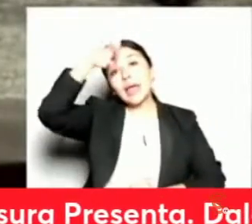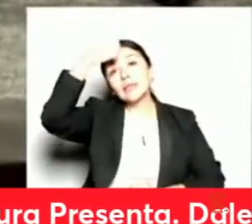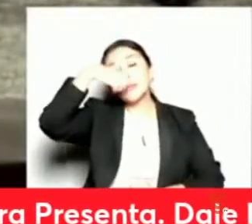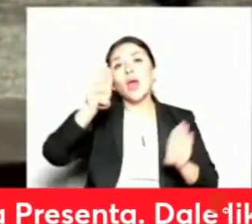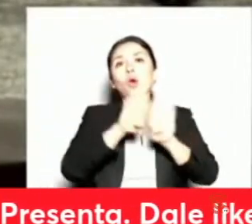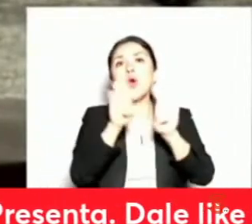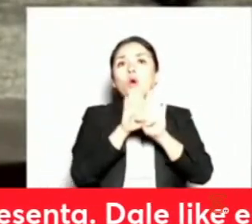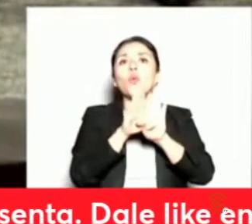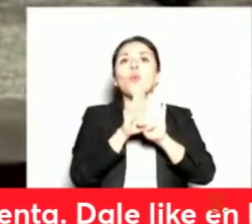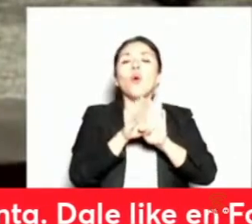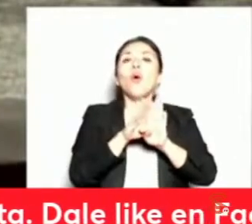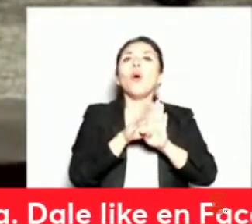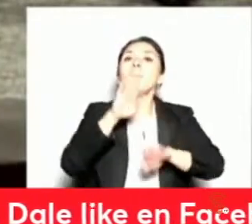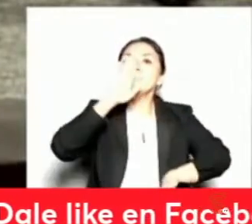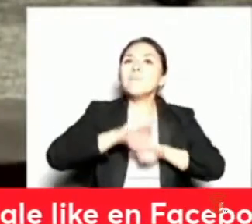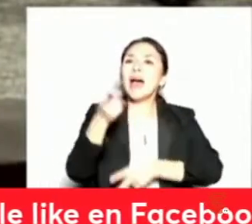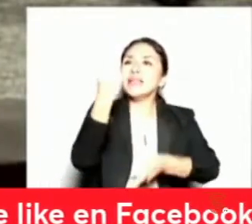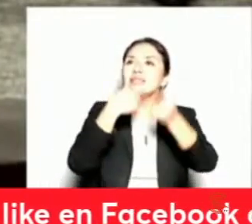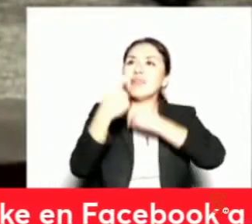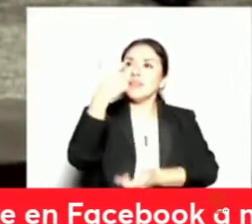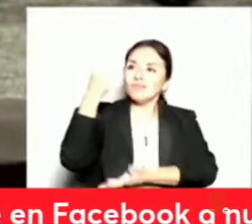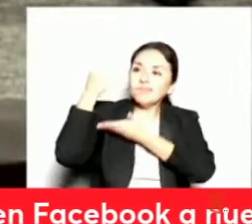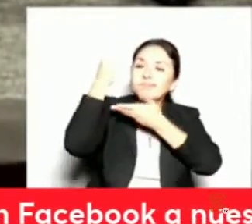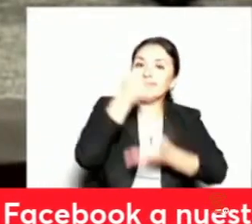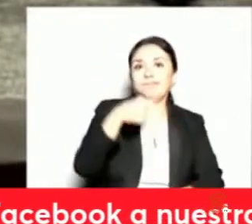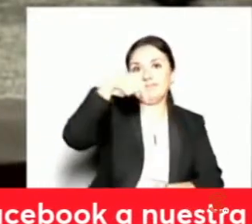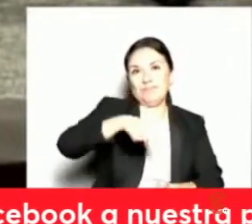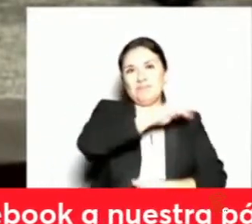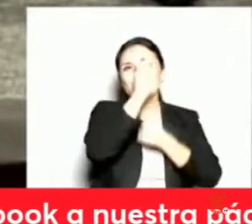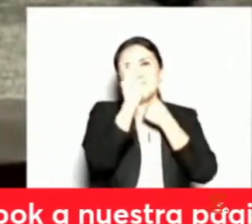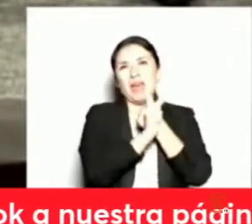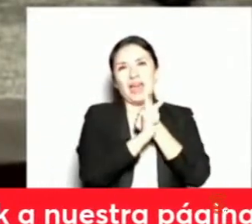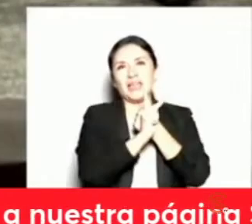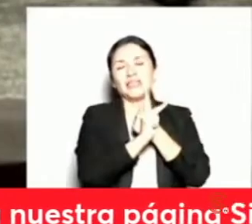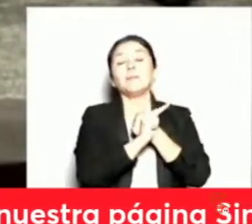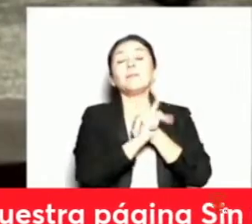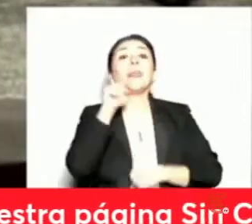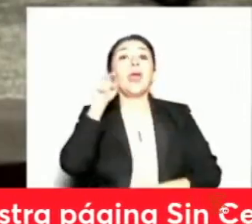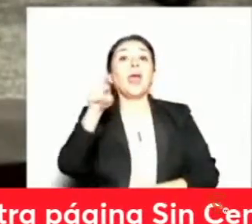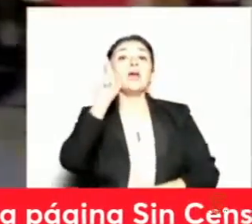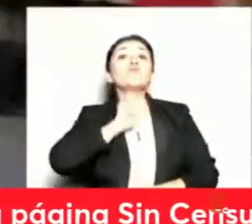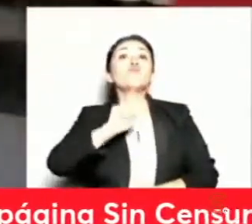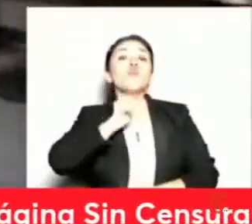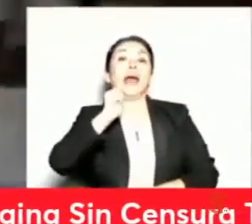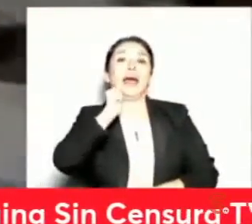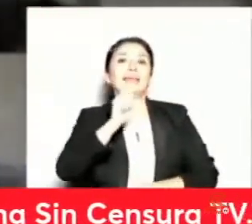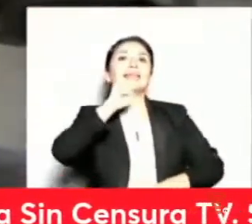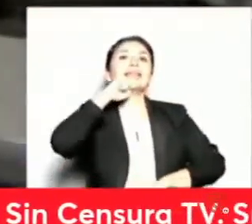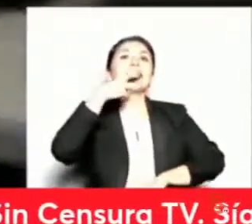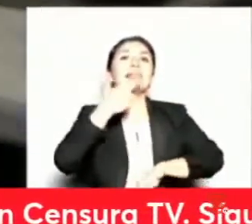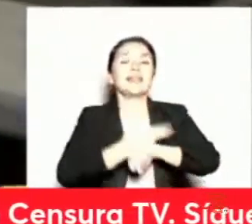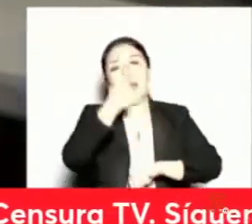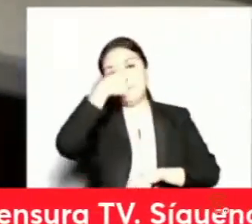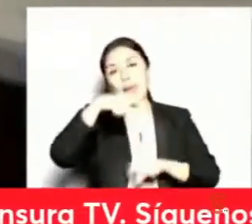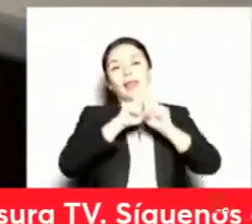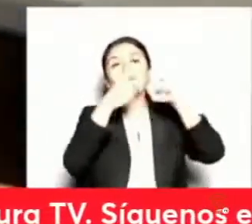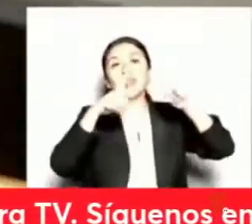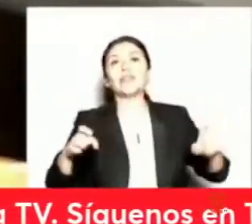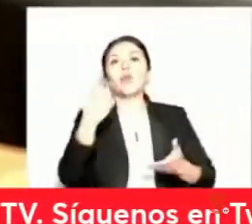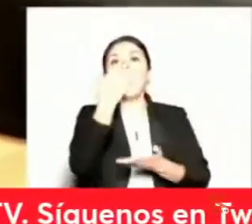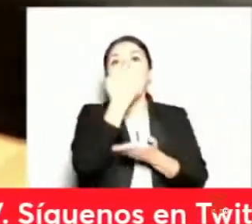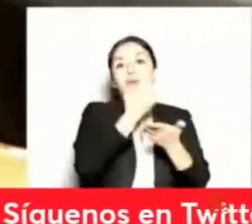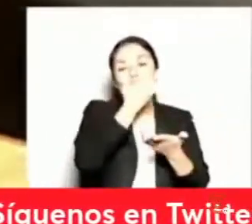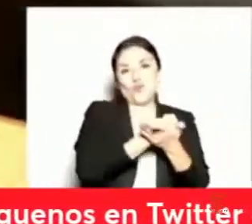la atracción de inversiones a nuestro país. Ella será nuestra secretaria de Desarrollo